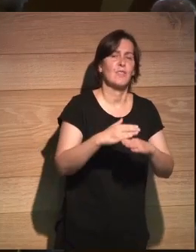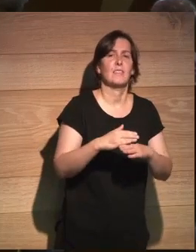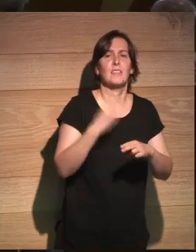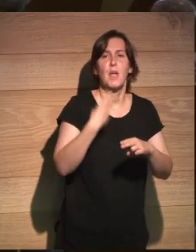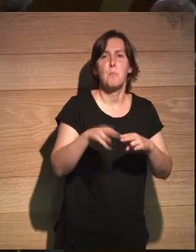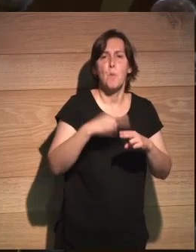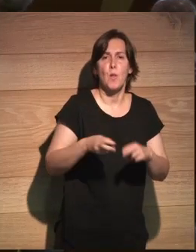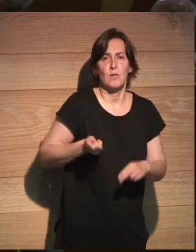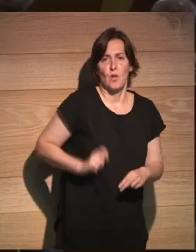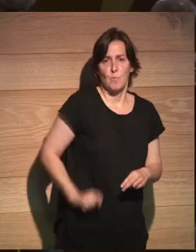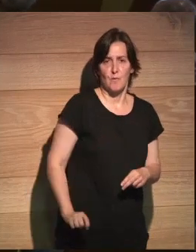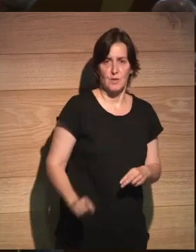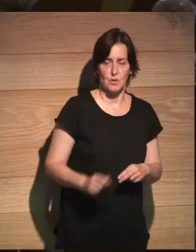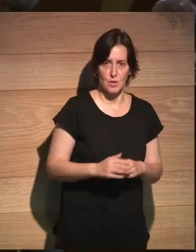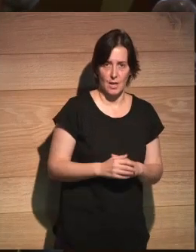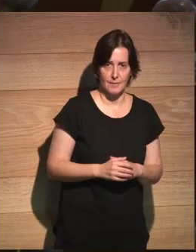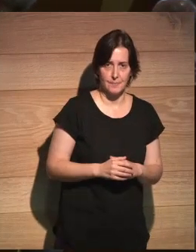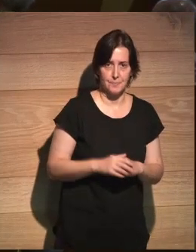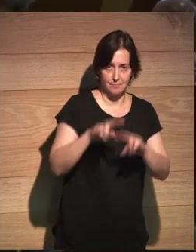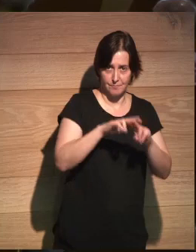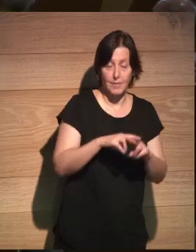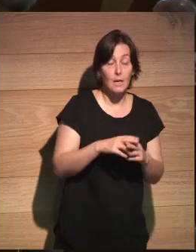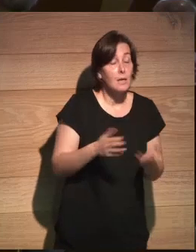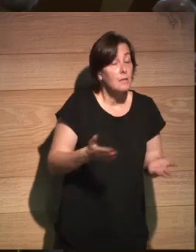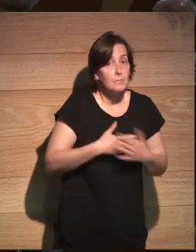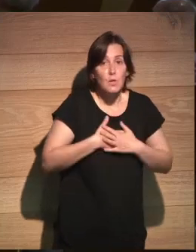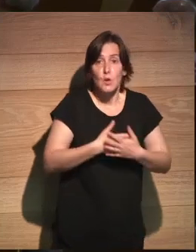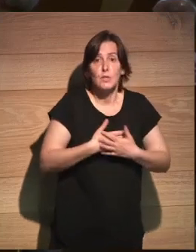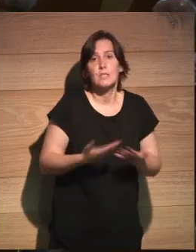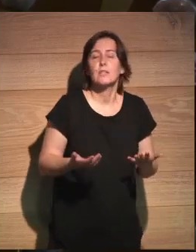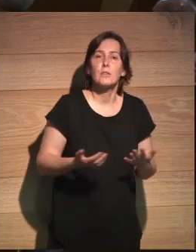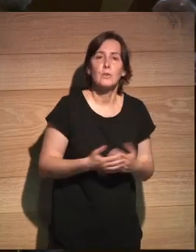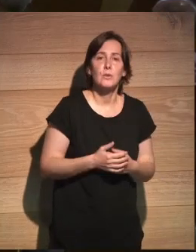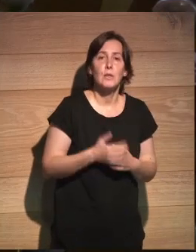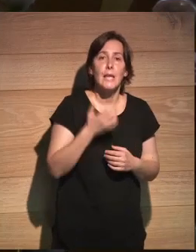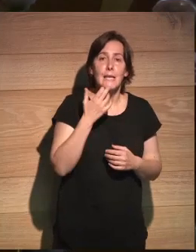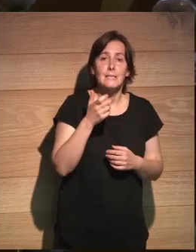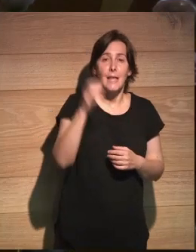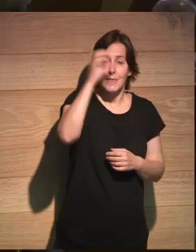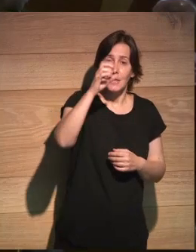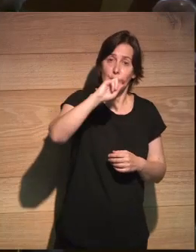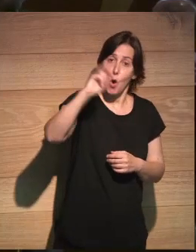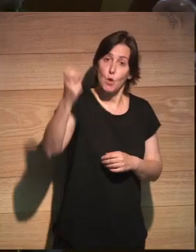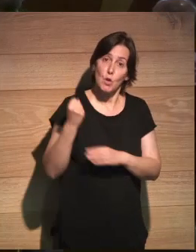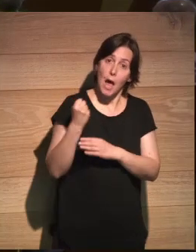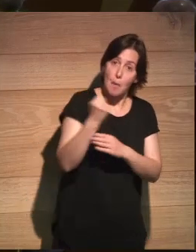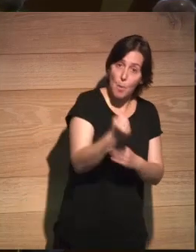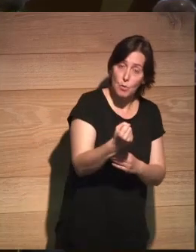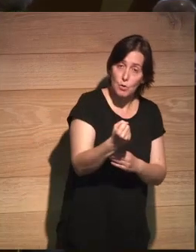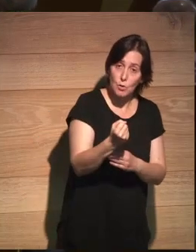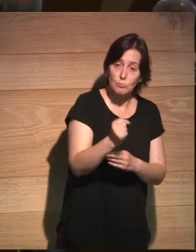Demasiados politólogos. Y lo siento porque se van a desacreditar. Si estuvieran ayudados por otros científicos, podrían